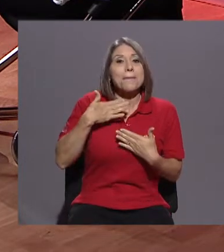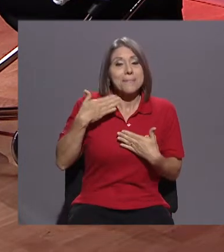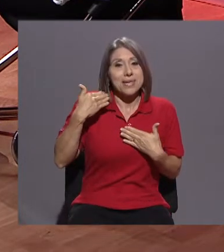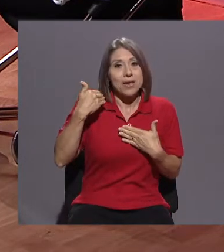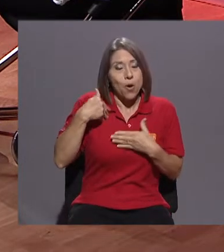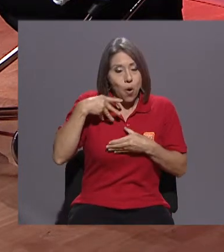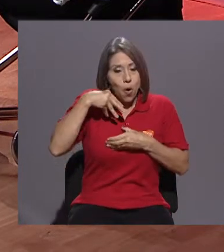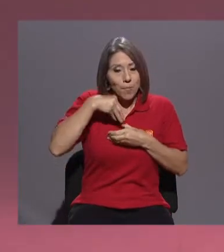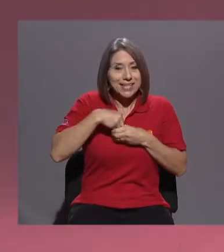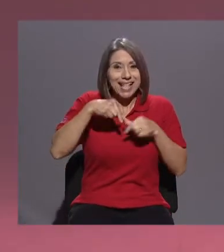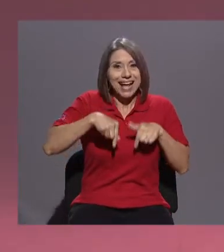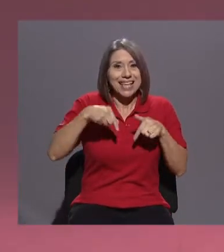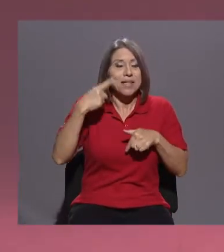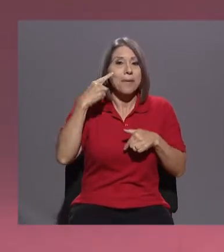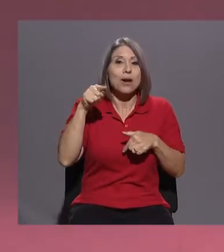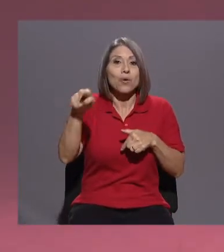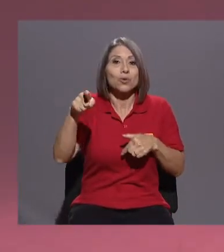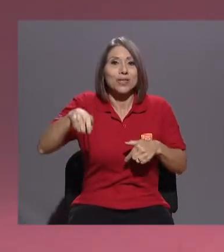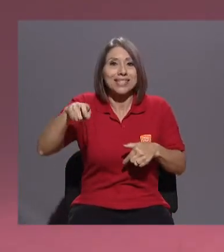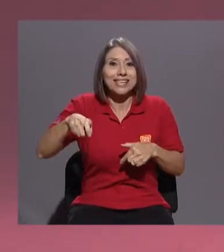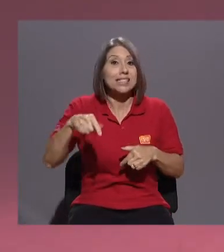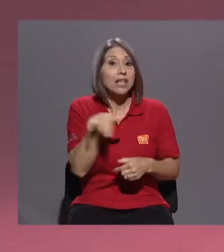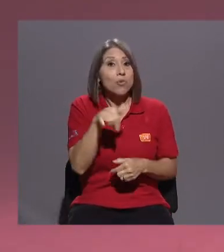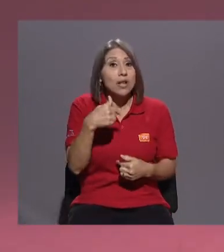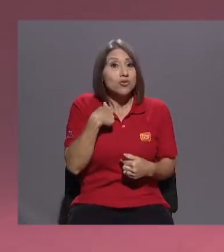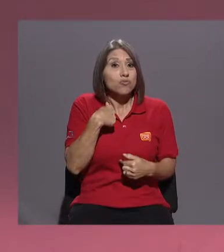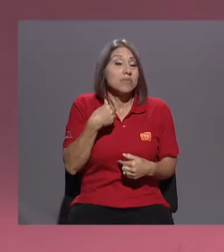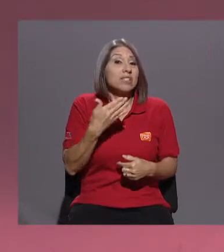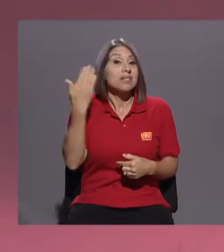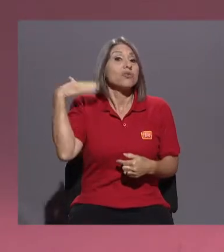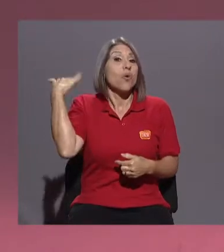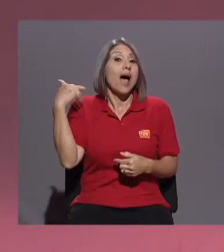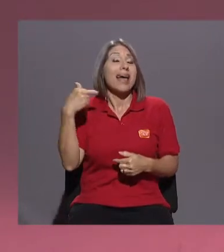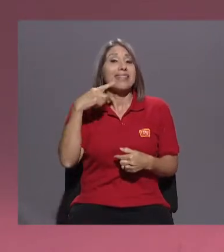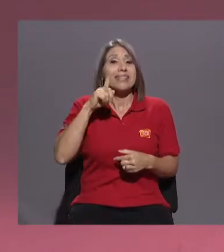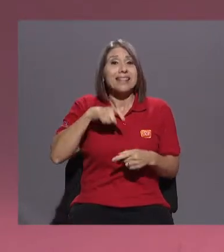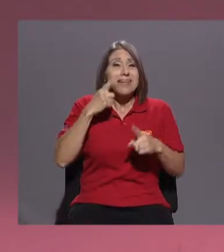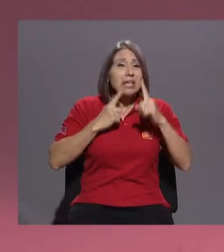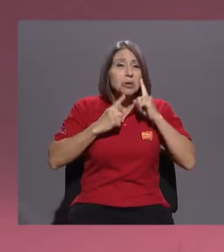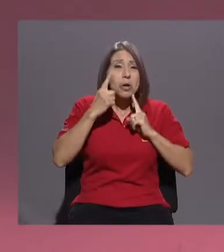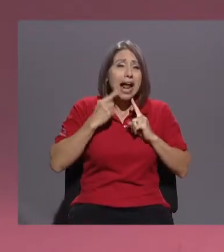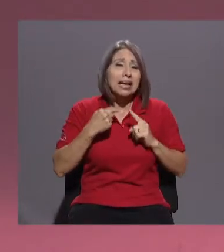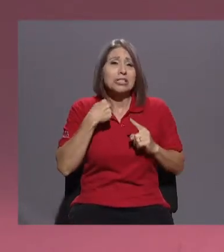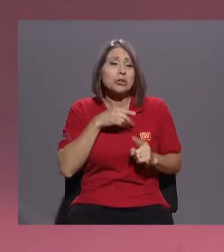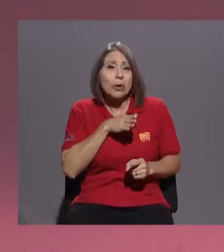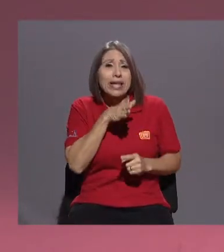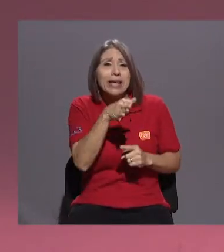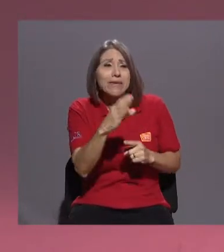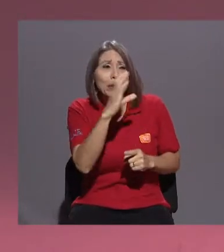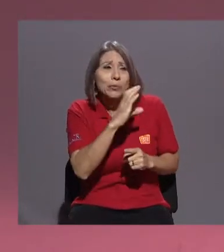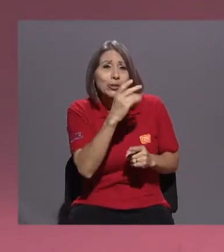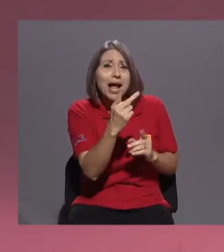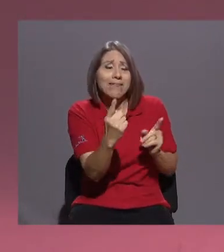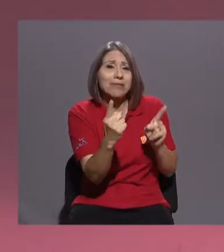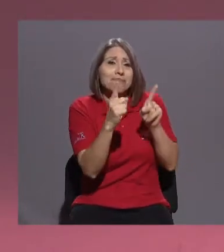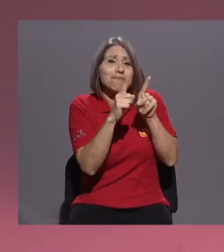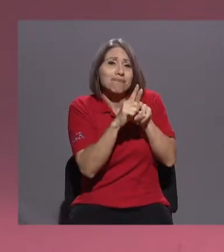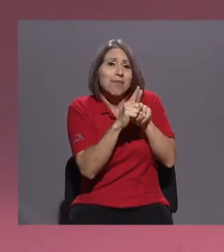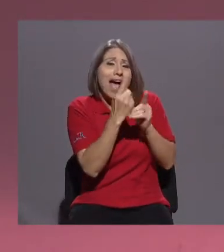cuando tú Me ocupes Igual yo Si yo antes Tenía que llorar Lo buscaba en el cuarto Y los dos llorábamos juntos